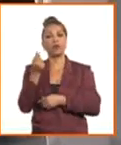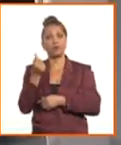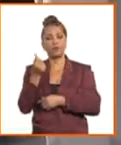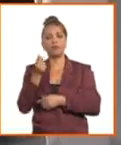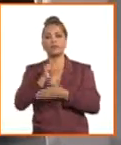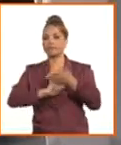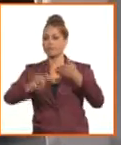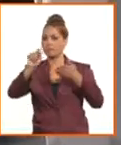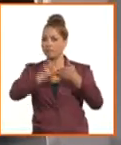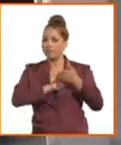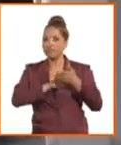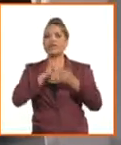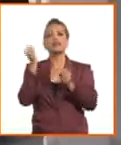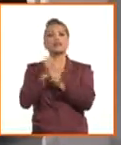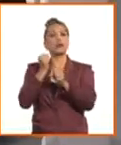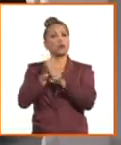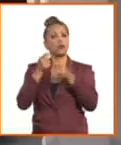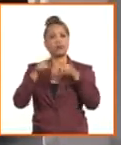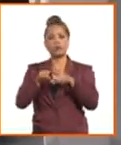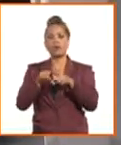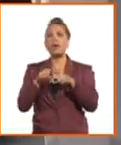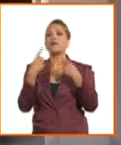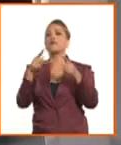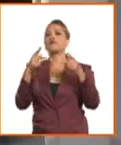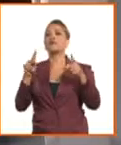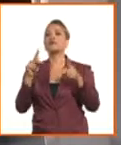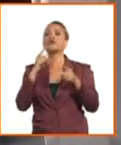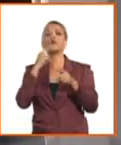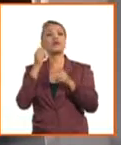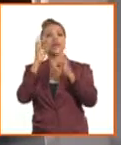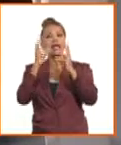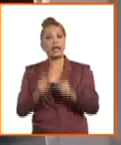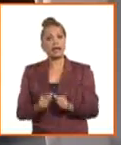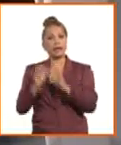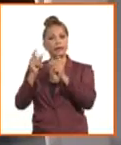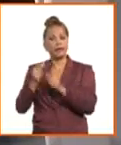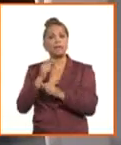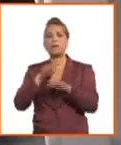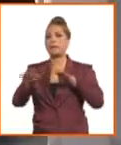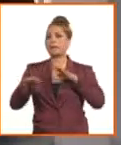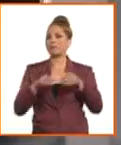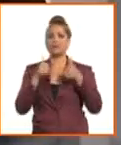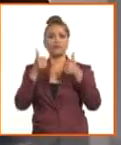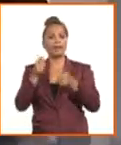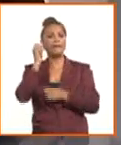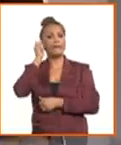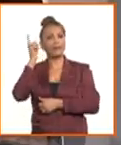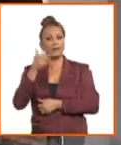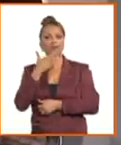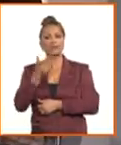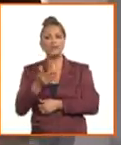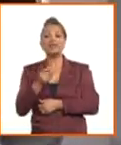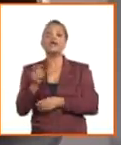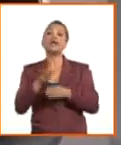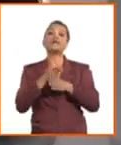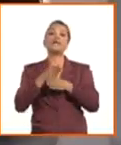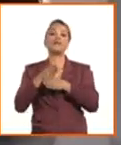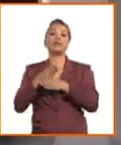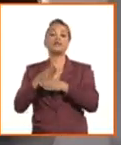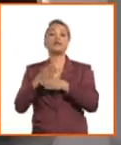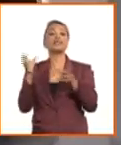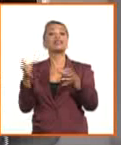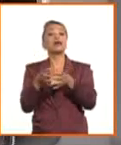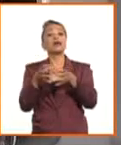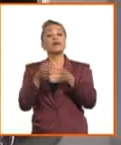Hemos trabajado con profesoras de la academia muy bien preparadas, con mucha experiencia. Hemos trabajado con un grupo más amplio y todo